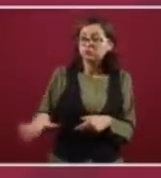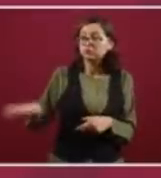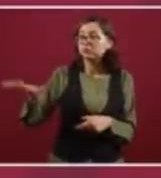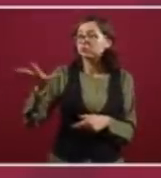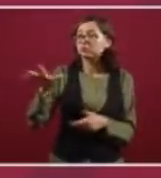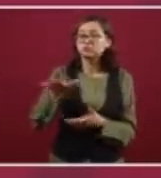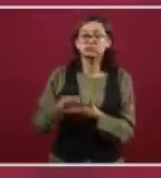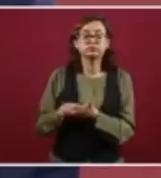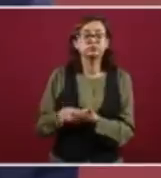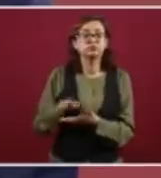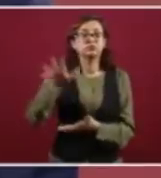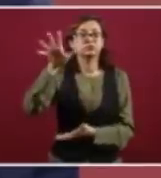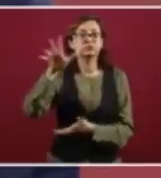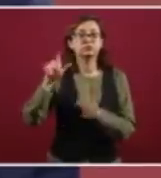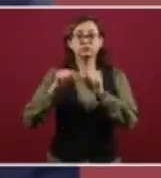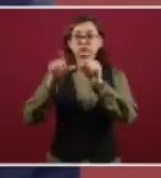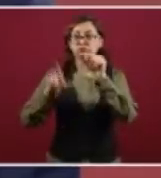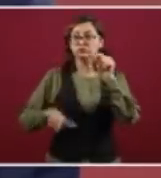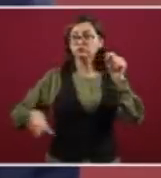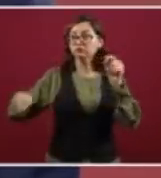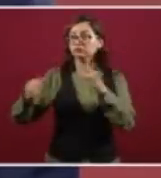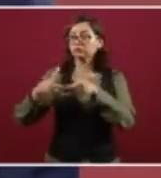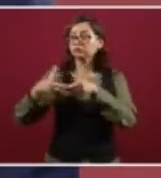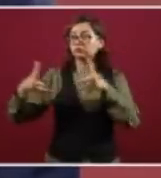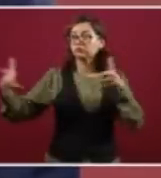la mayoría del territorio nacional.